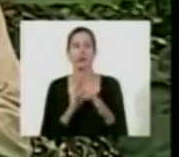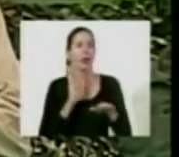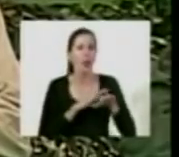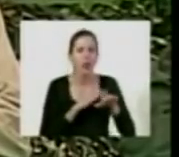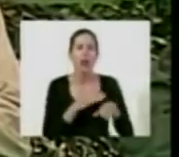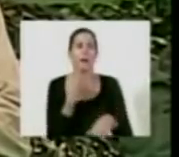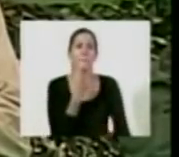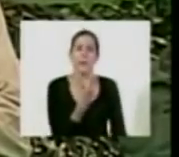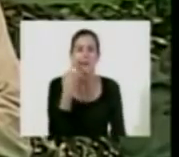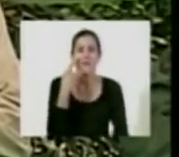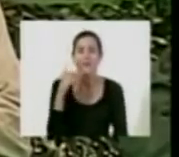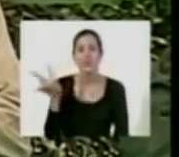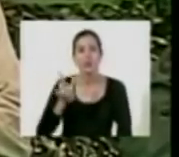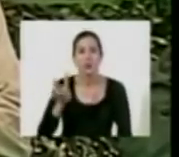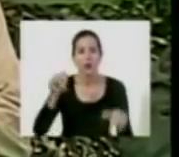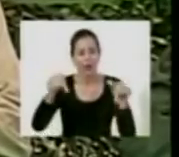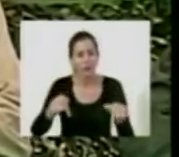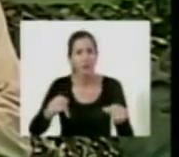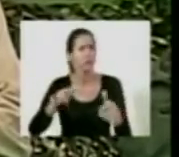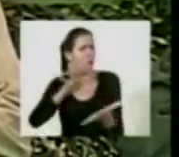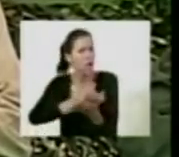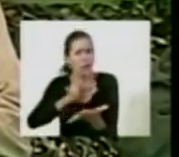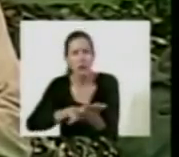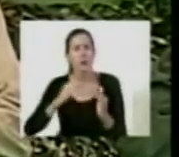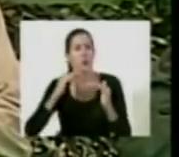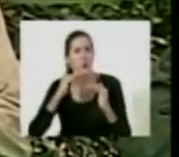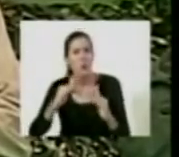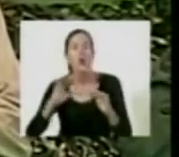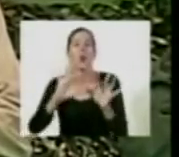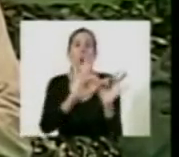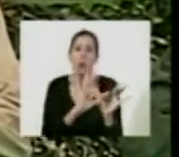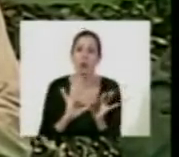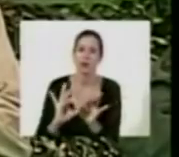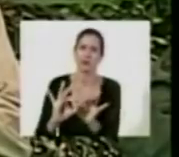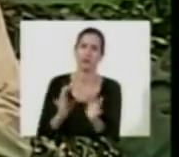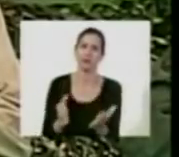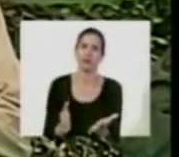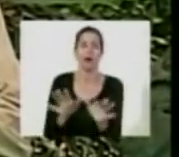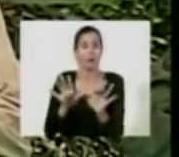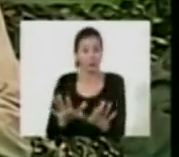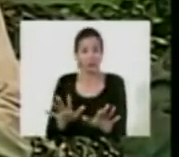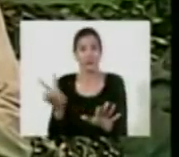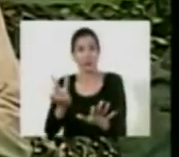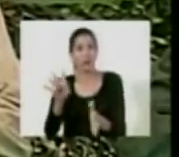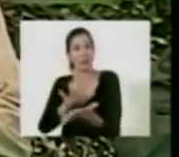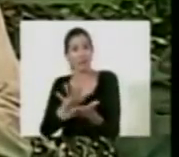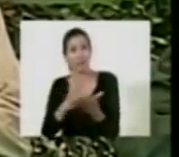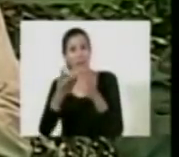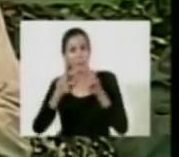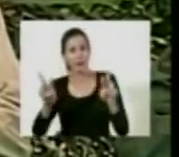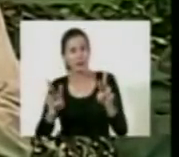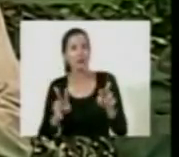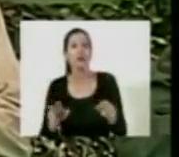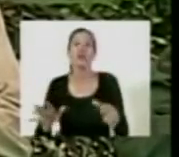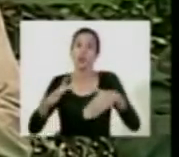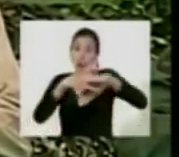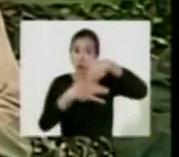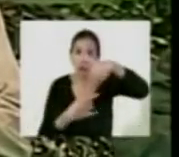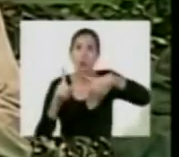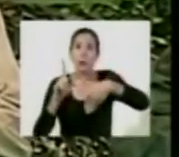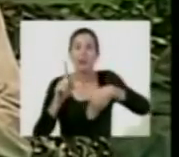Venezuela estable, tranquila, unida, es la mayor garantía de estabilidad de todo el continente.